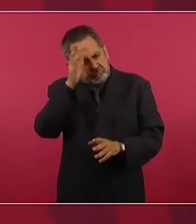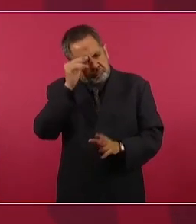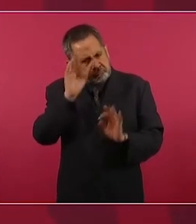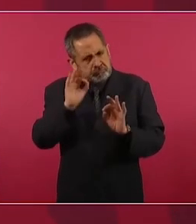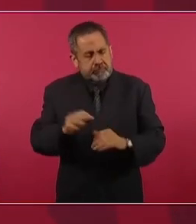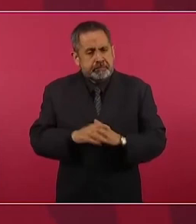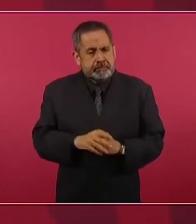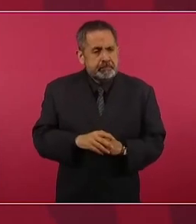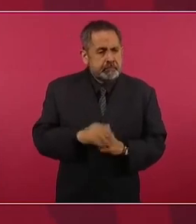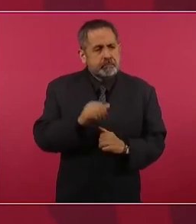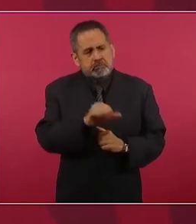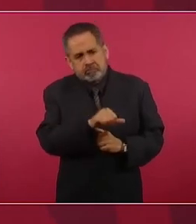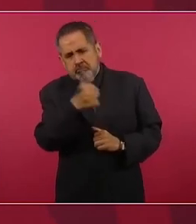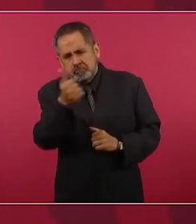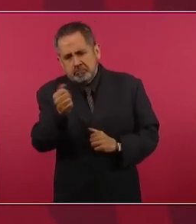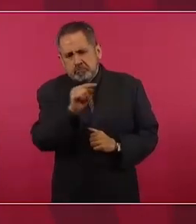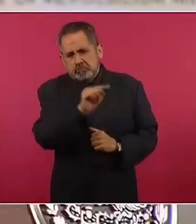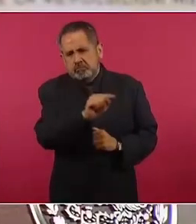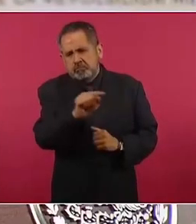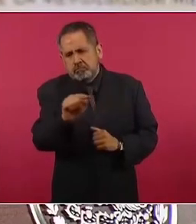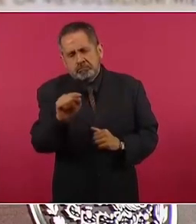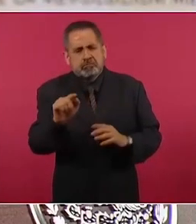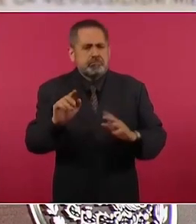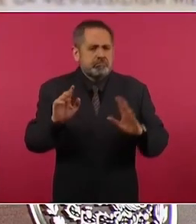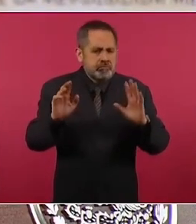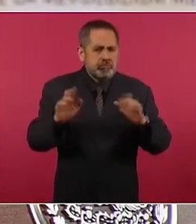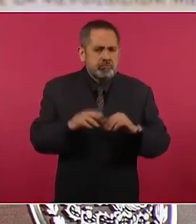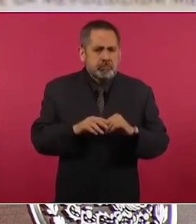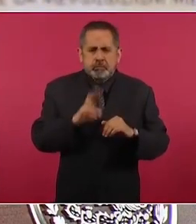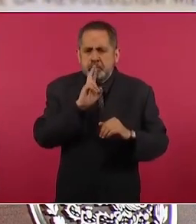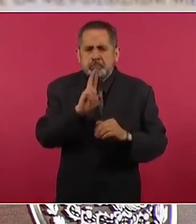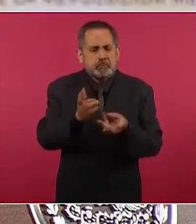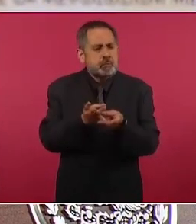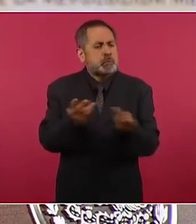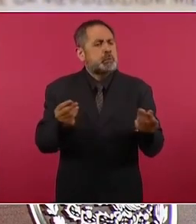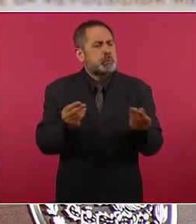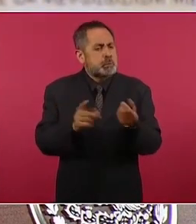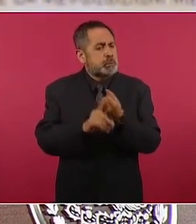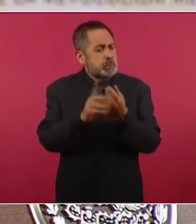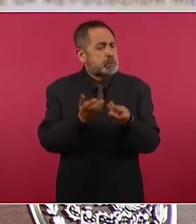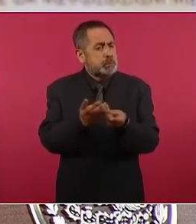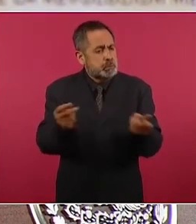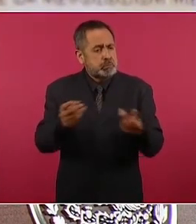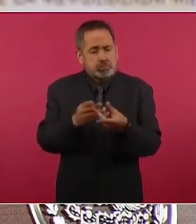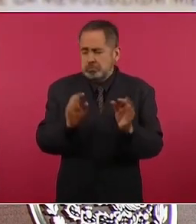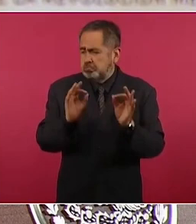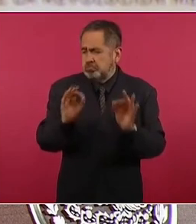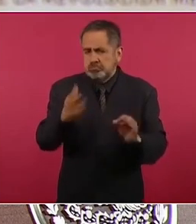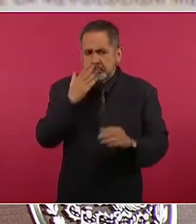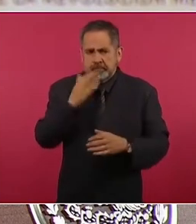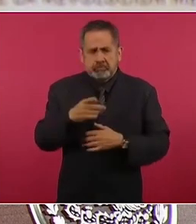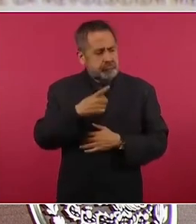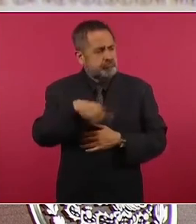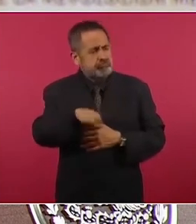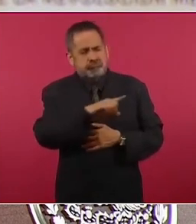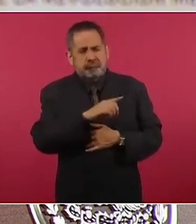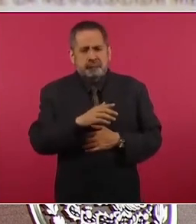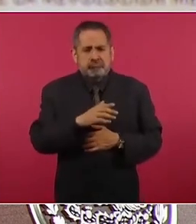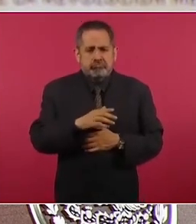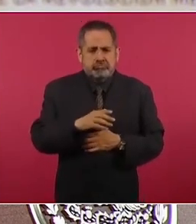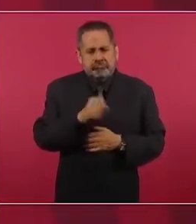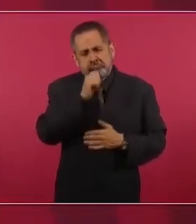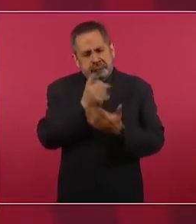En otros casos, en solucionar problemas, y quedaron